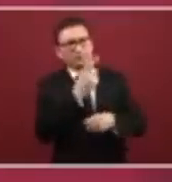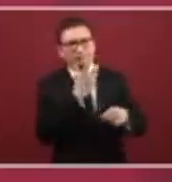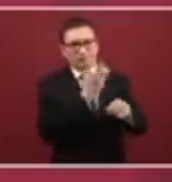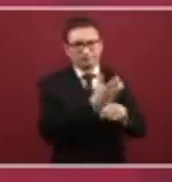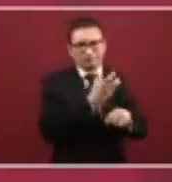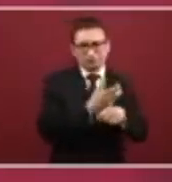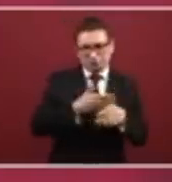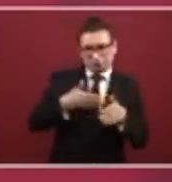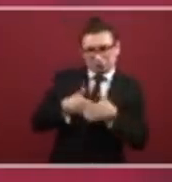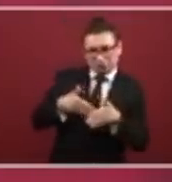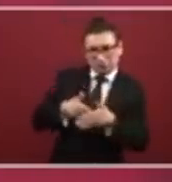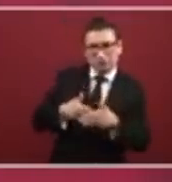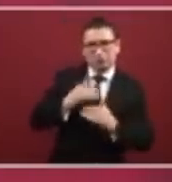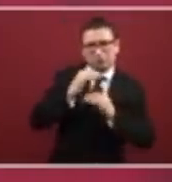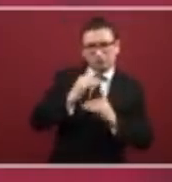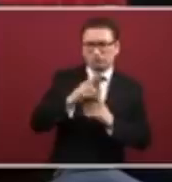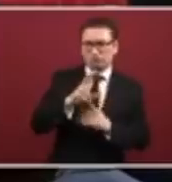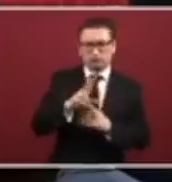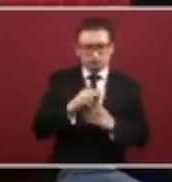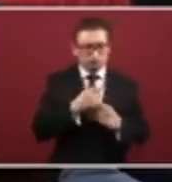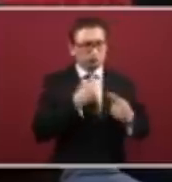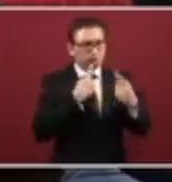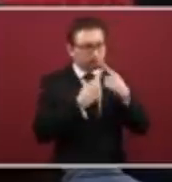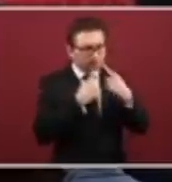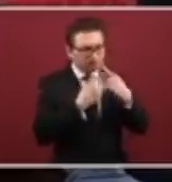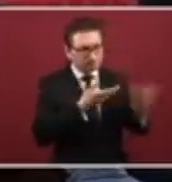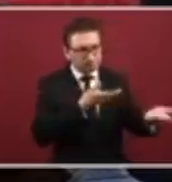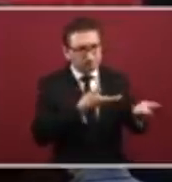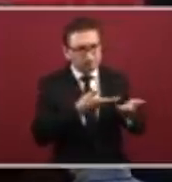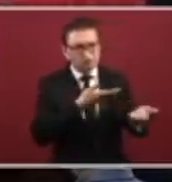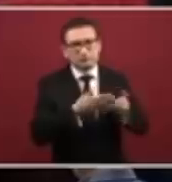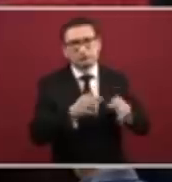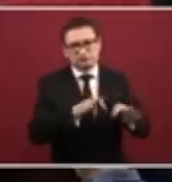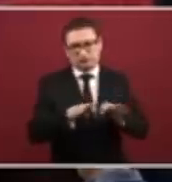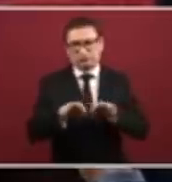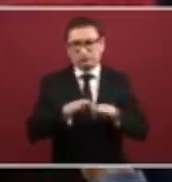en eso. No puedo decir más,